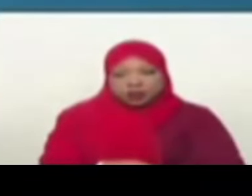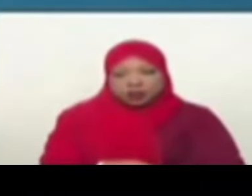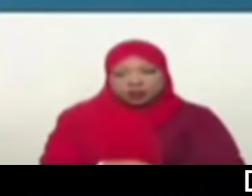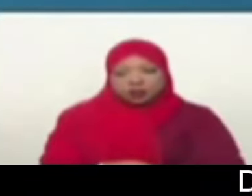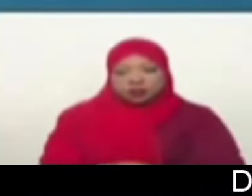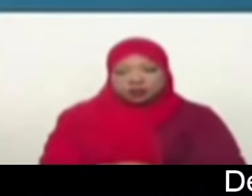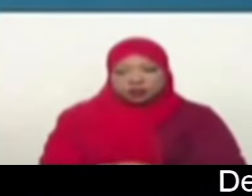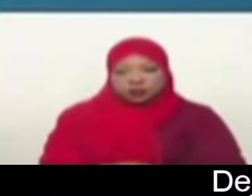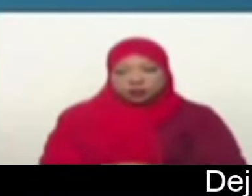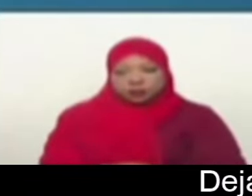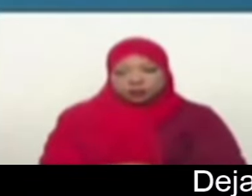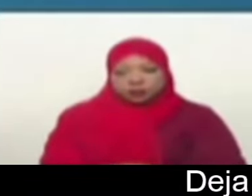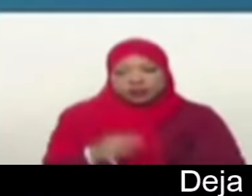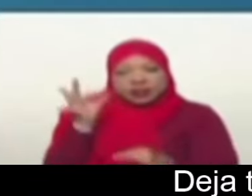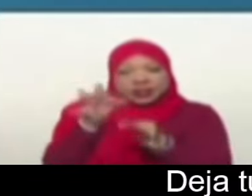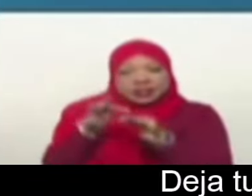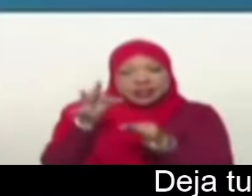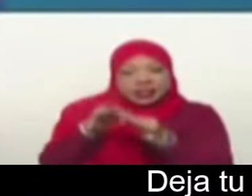Llegó septiembre,